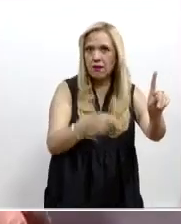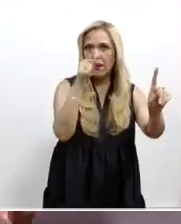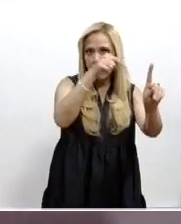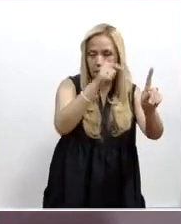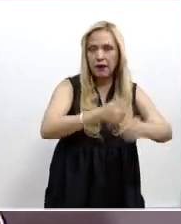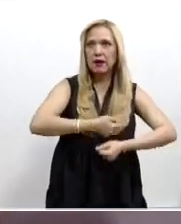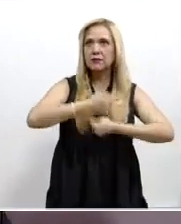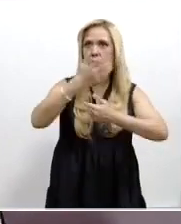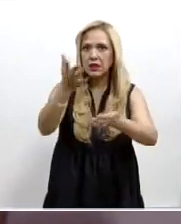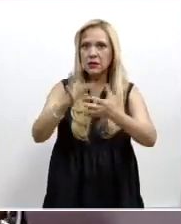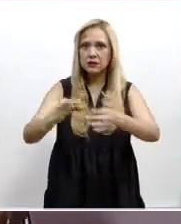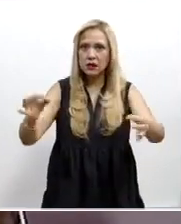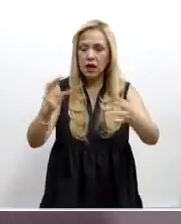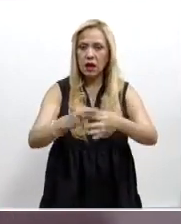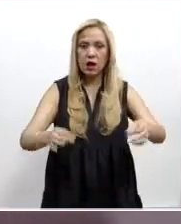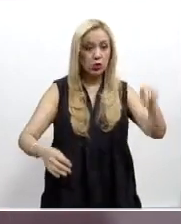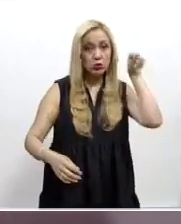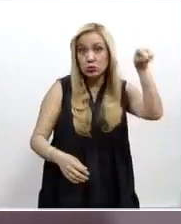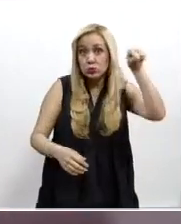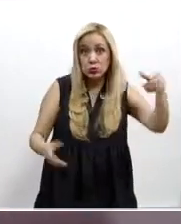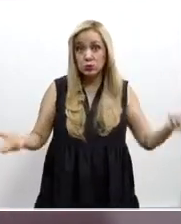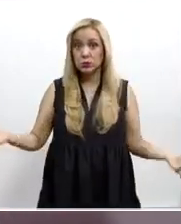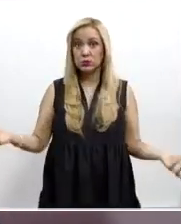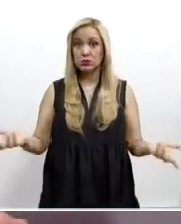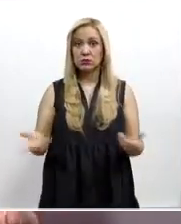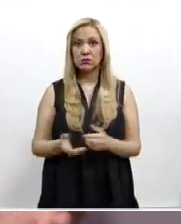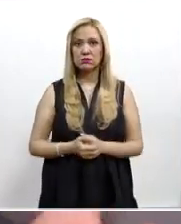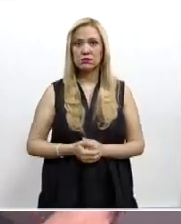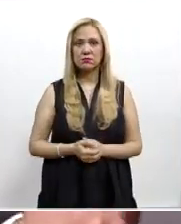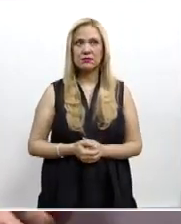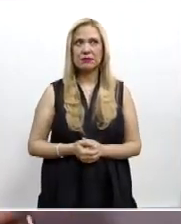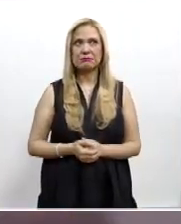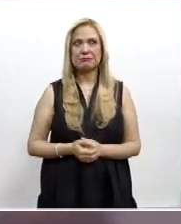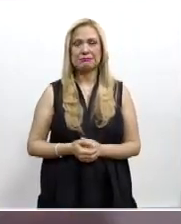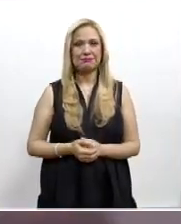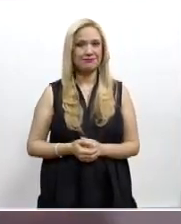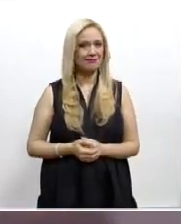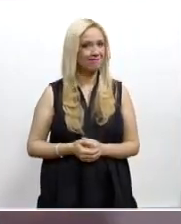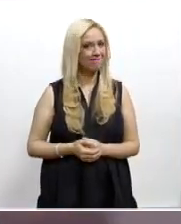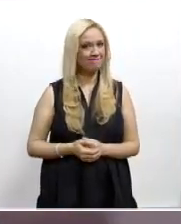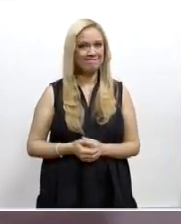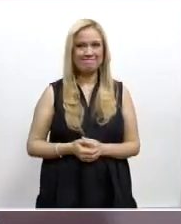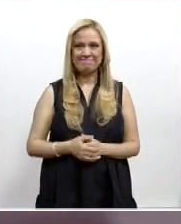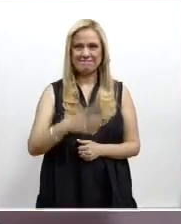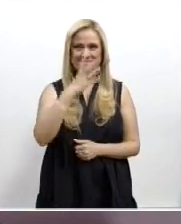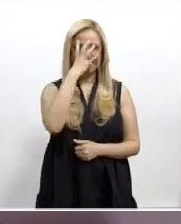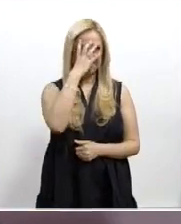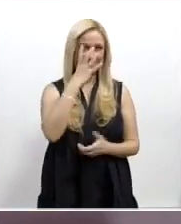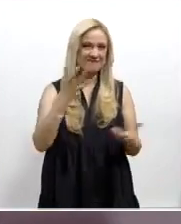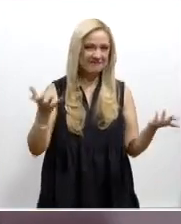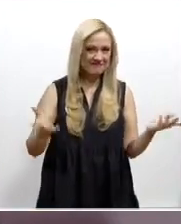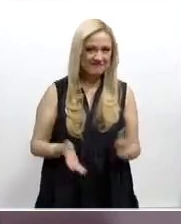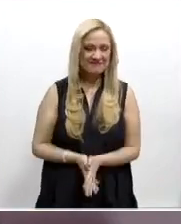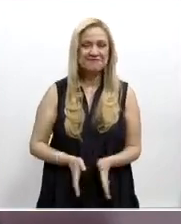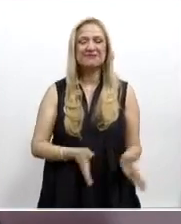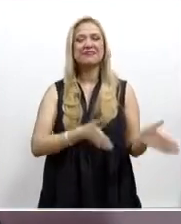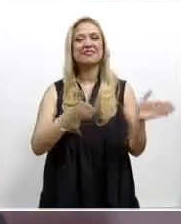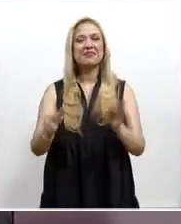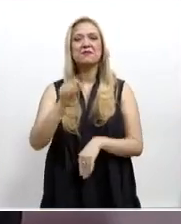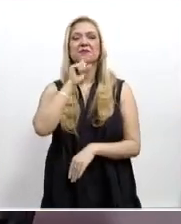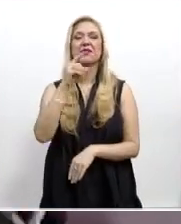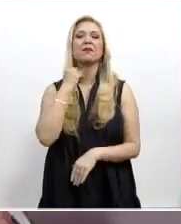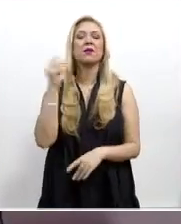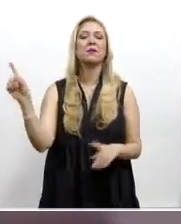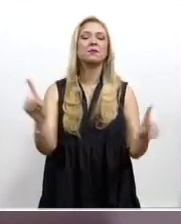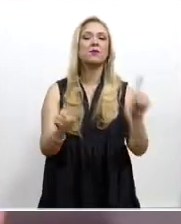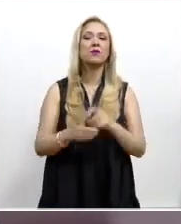se exprese, porque lo importante es que se exprese. Entonces, recientemente también tenía una audiencia de alegatos y una de las partes señalaba, es